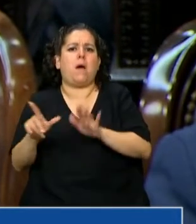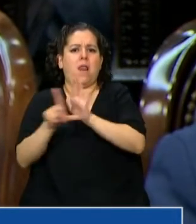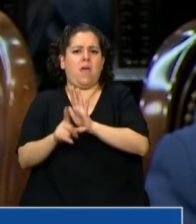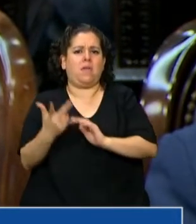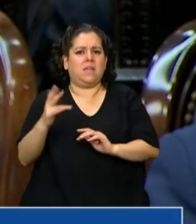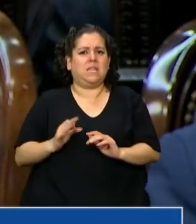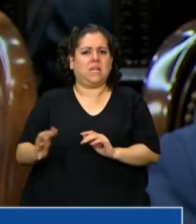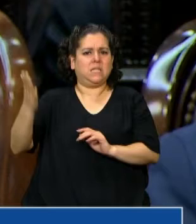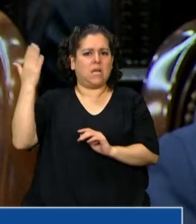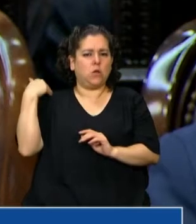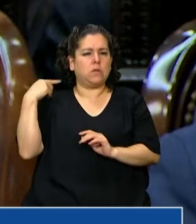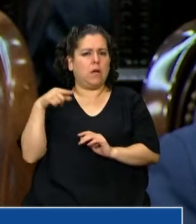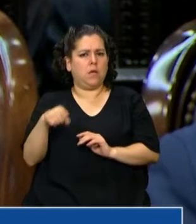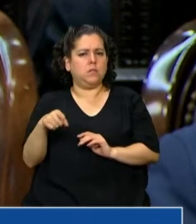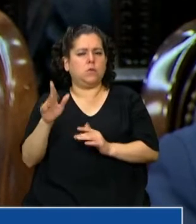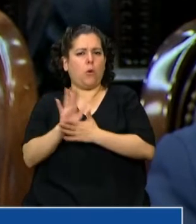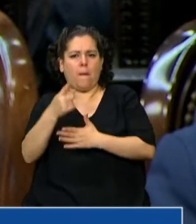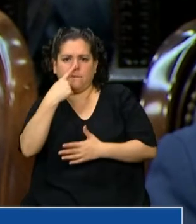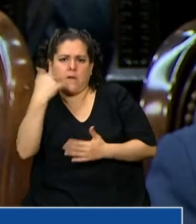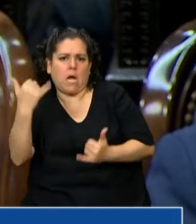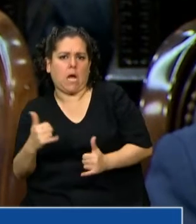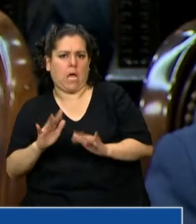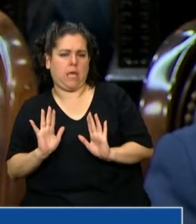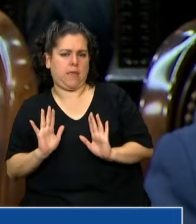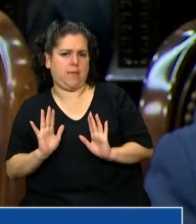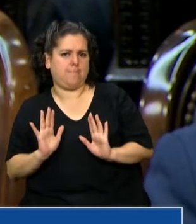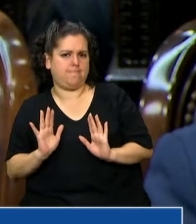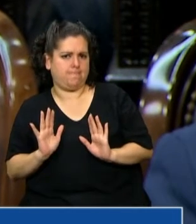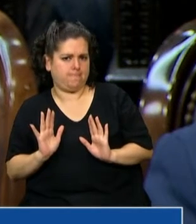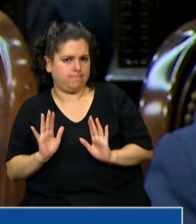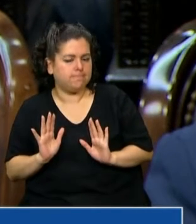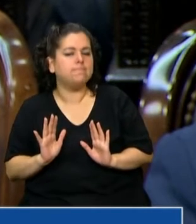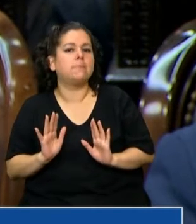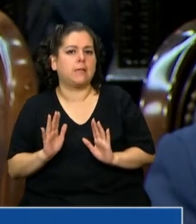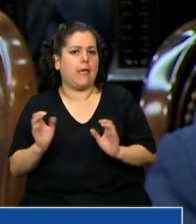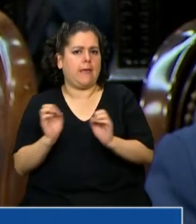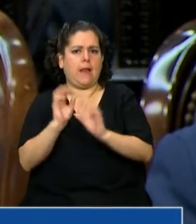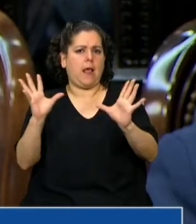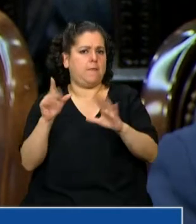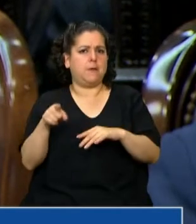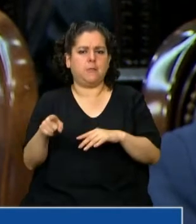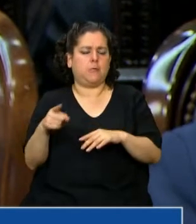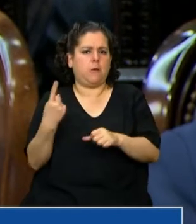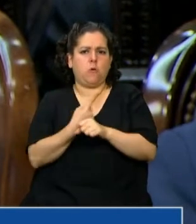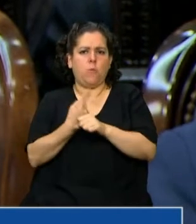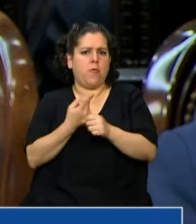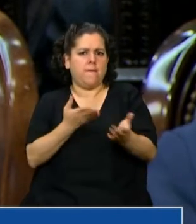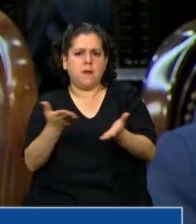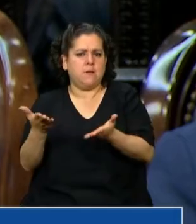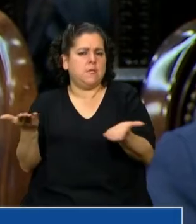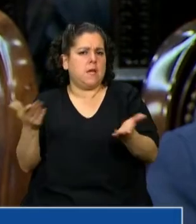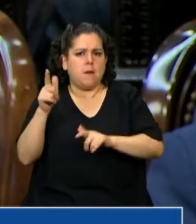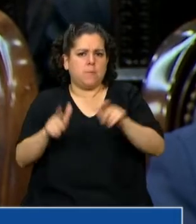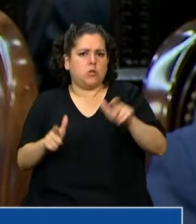ley, es una posición interesada. Es una posición interesada que claramente no podría beneficiar a